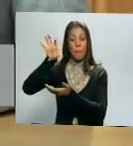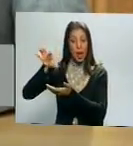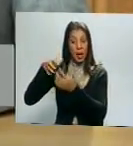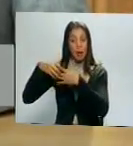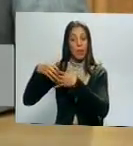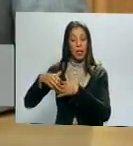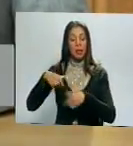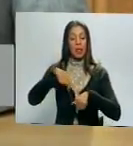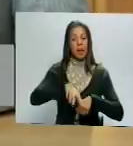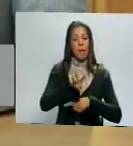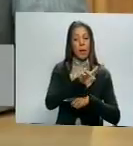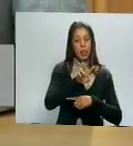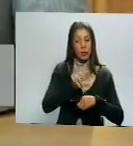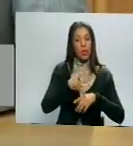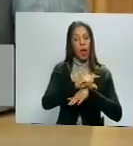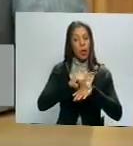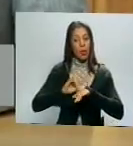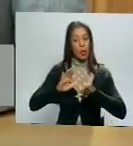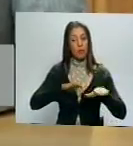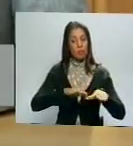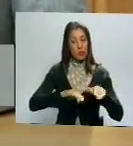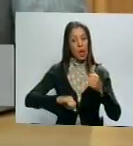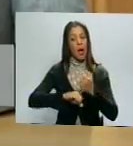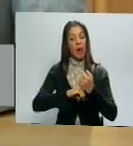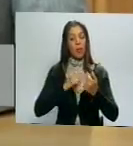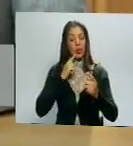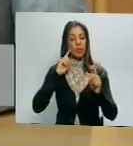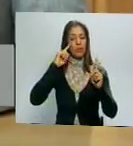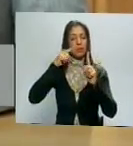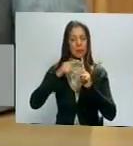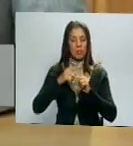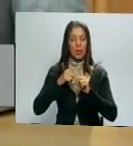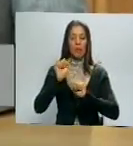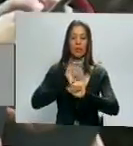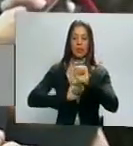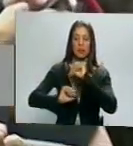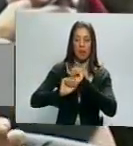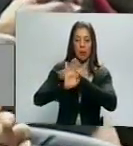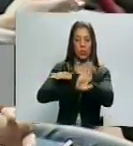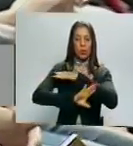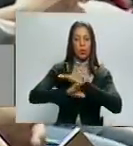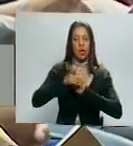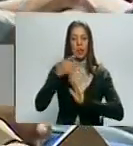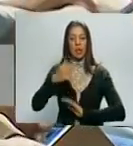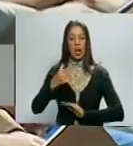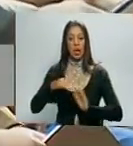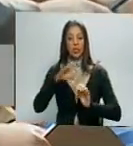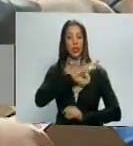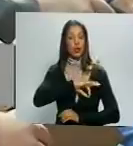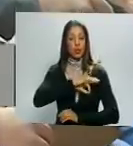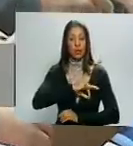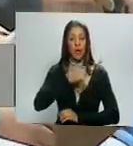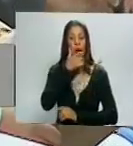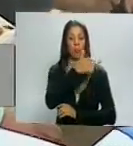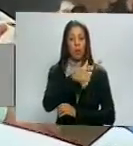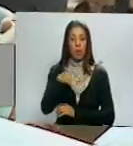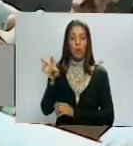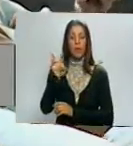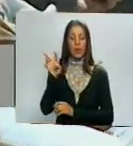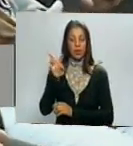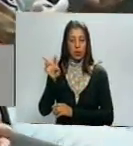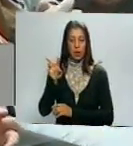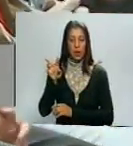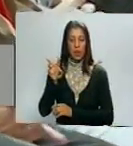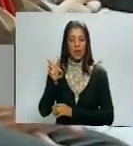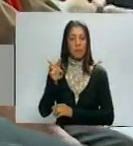para el Estado venezolano, así como en procura de la defensa y protección de los derechos sociales del pueblo venezolano,